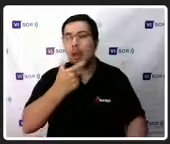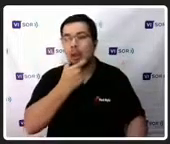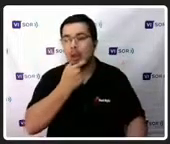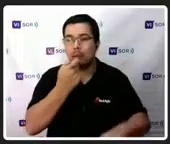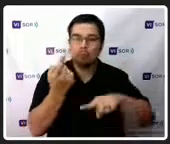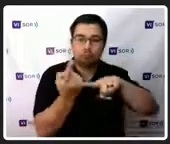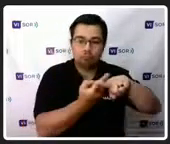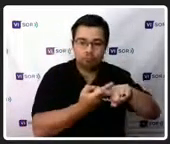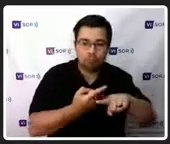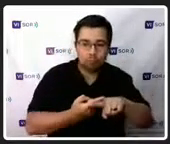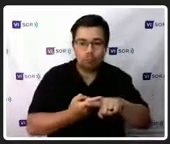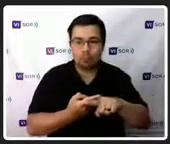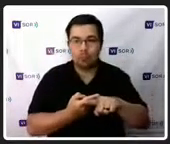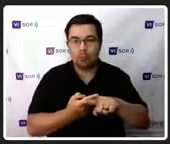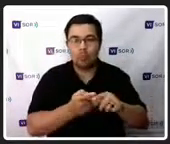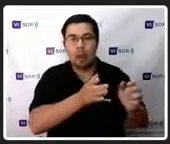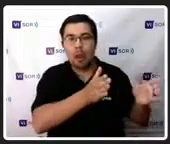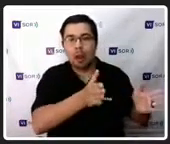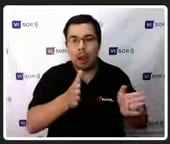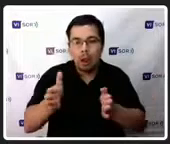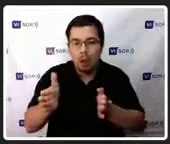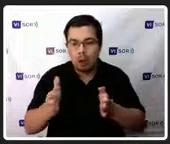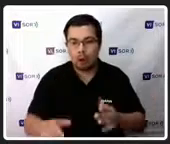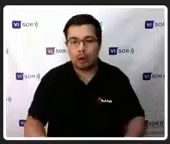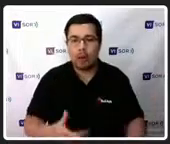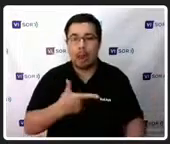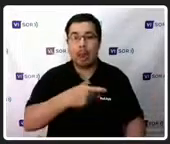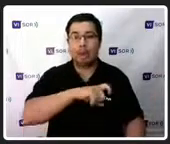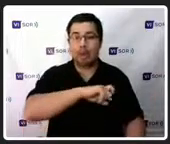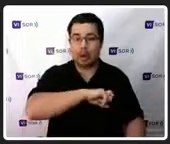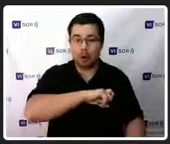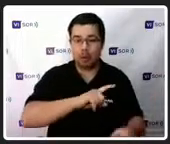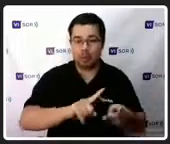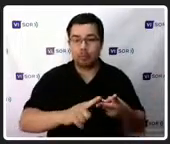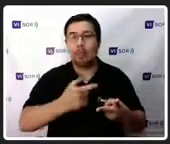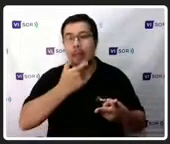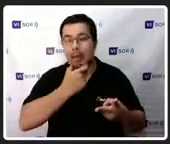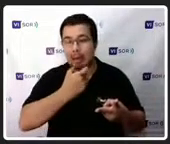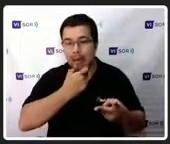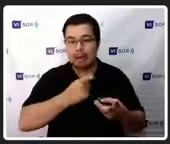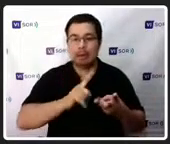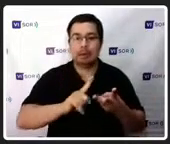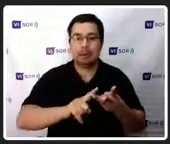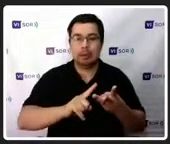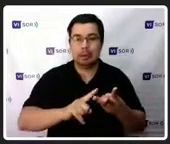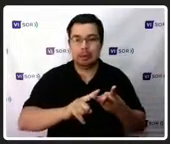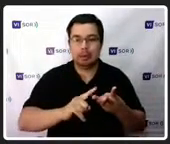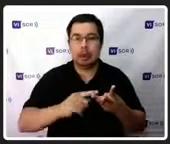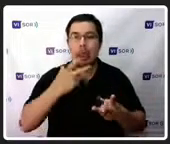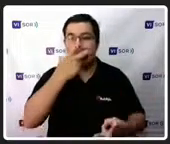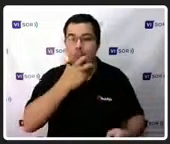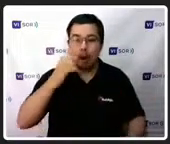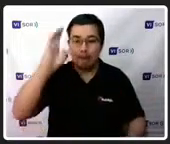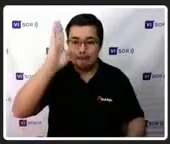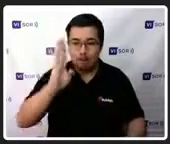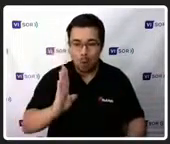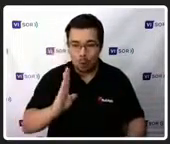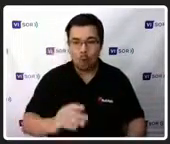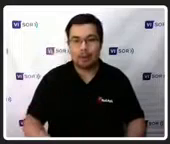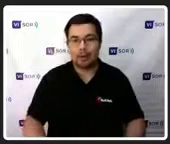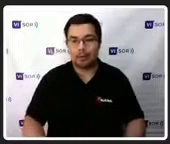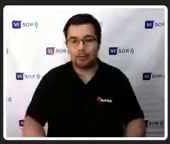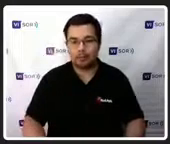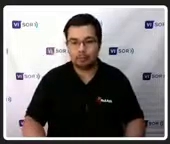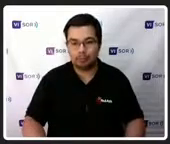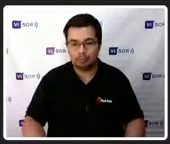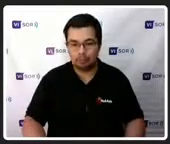y portugués. Ese es el orden. ¿Ya? Vamos a ver más en la otra parte de la malla, ¿no es cierto?, los distintos niveles de inglés que